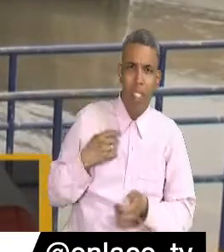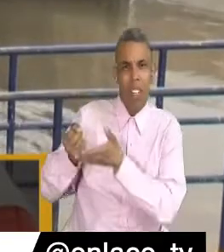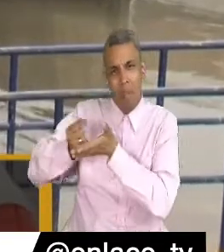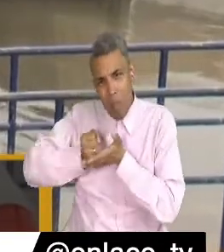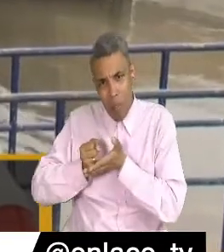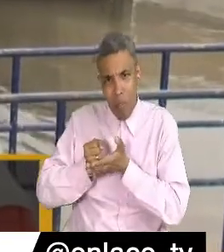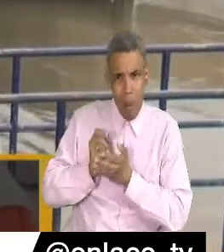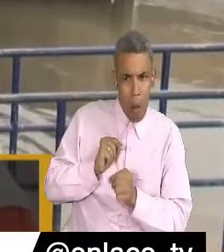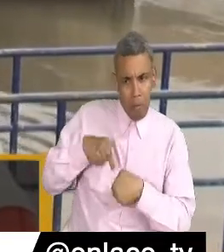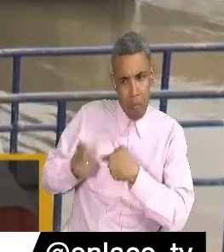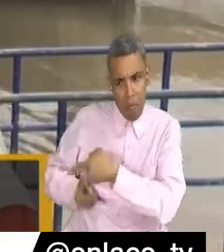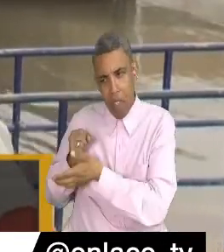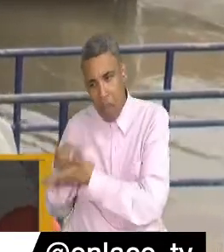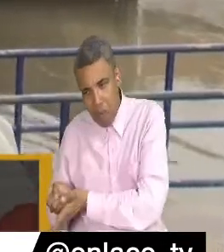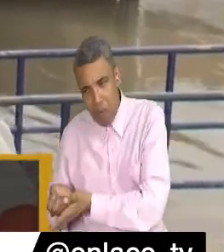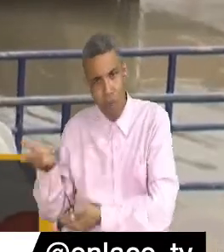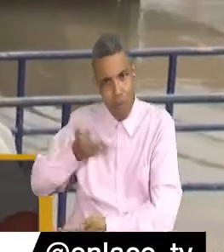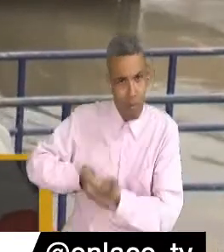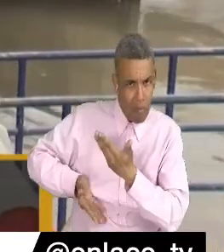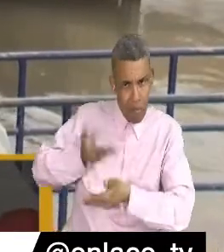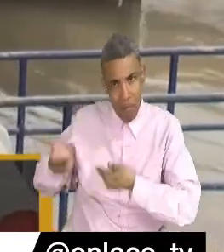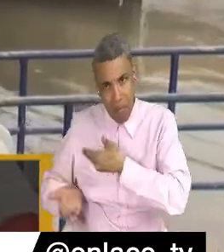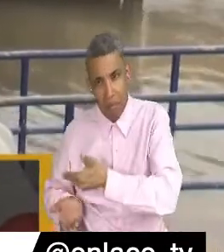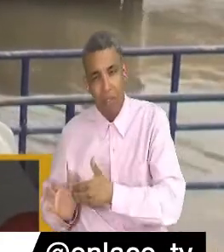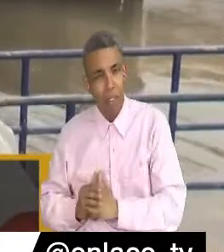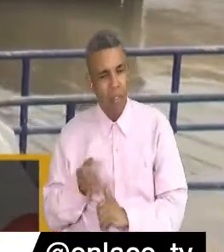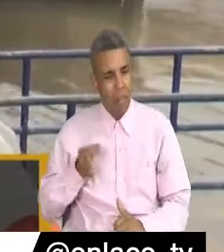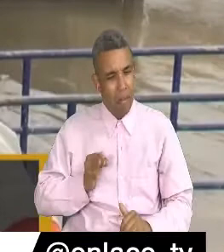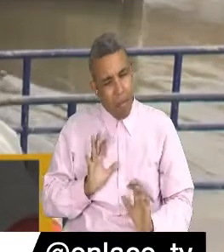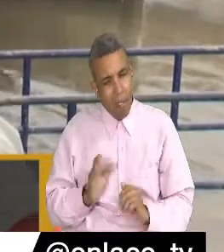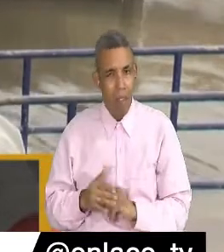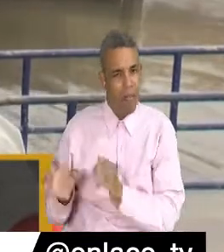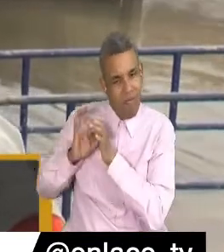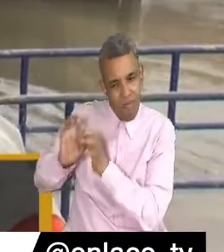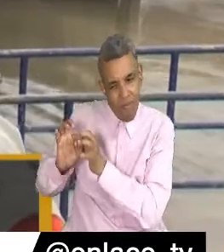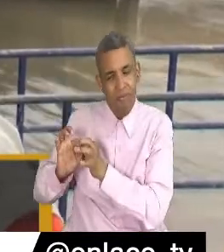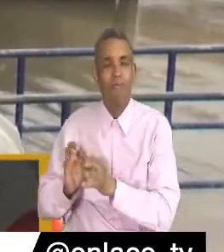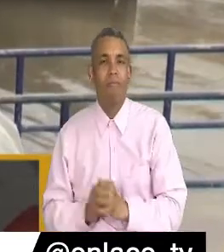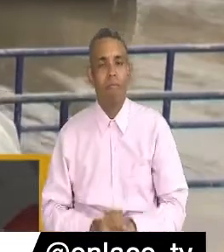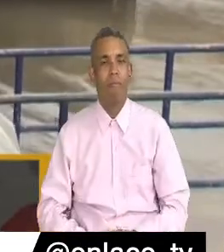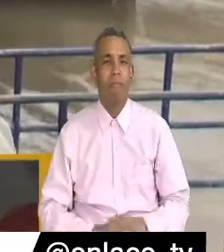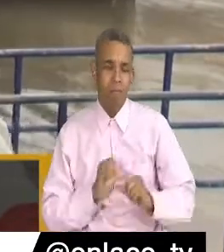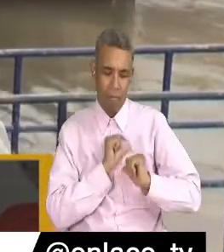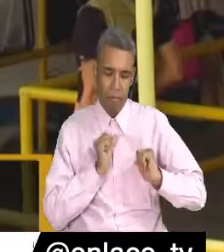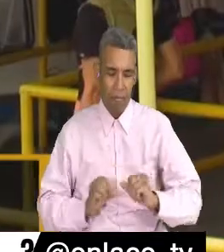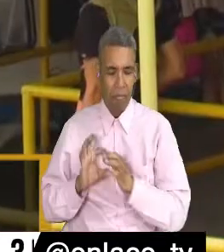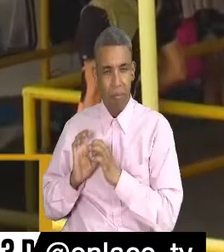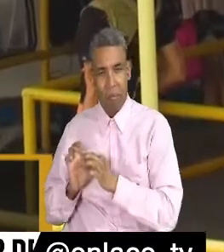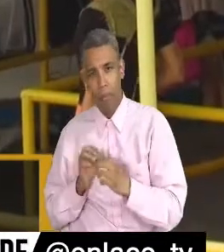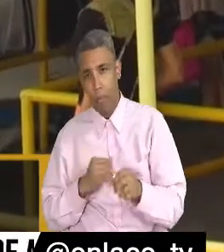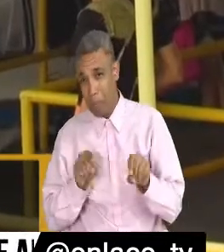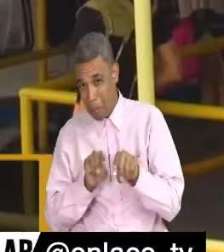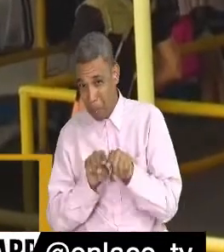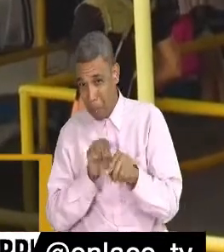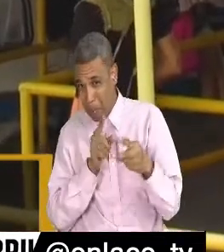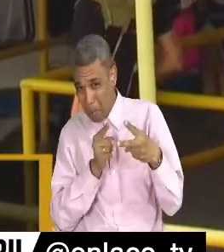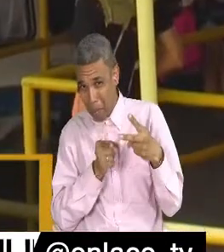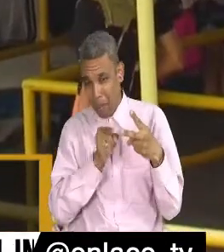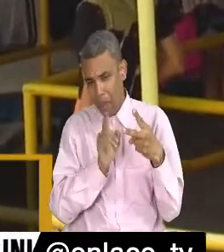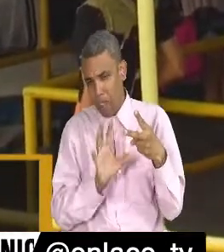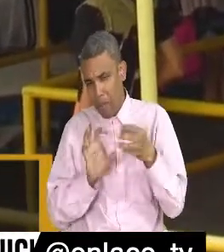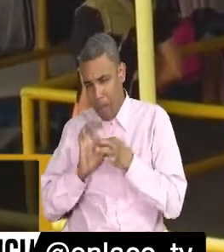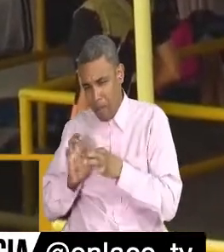ayudaba. Y él conmigo tampoco quería nada, sagradamente, mi hermano, quien... Y mi otro hermano está bien, él